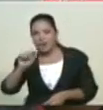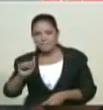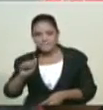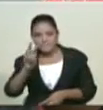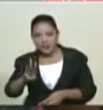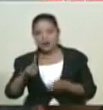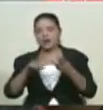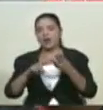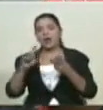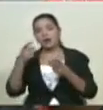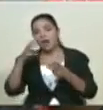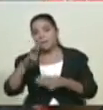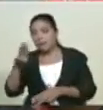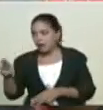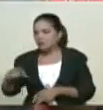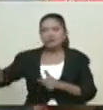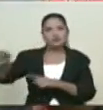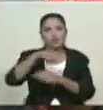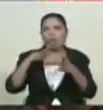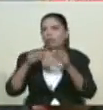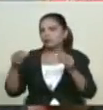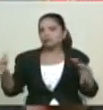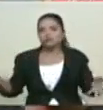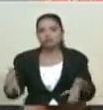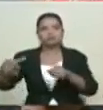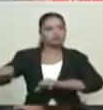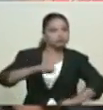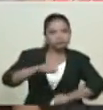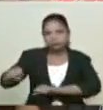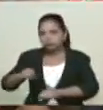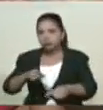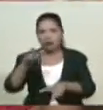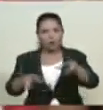el Gran Polo Patriótico, una estructura completa para avanzar y para movilizar a la gente. Muchas gracias.